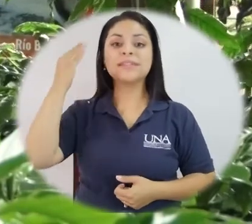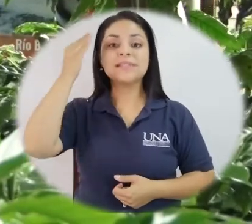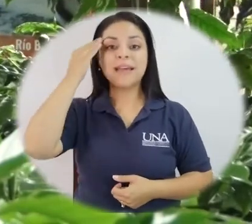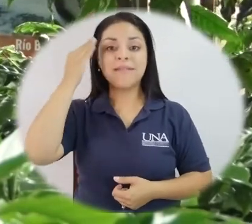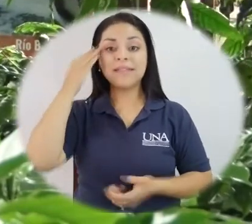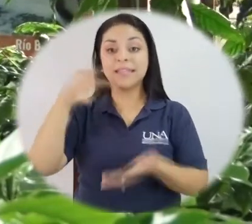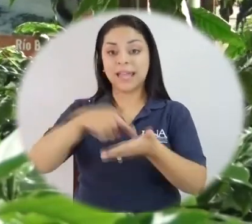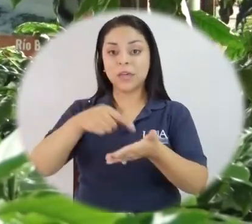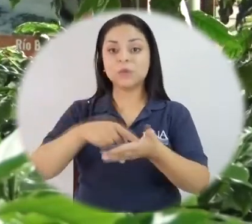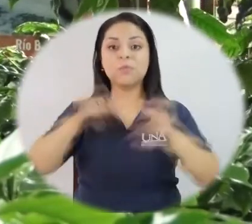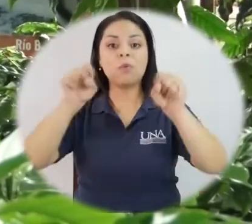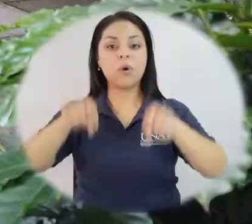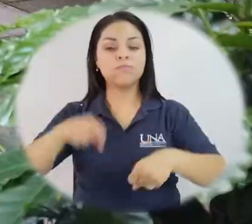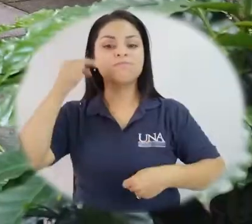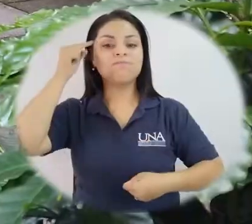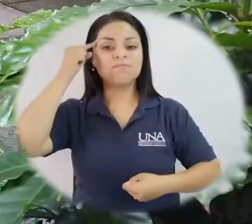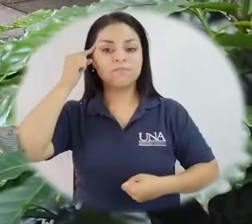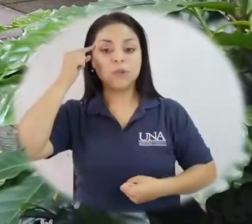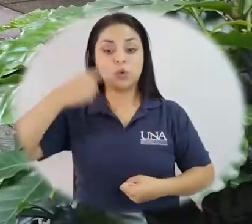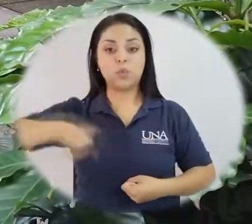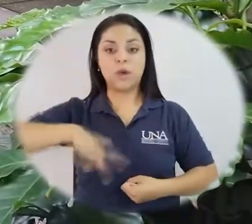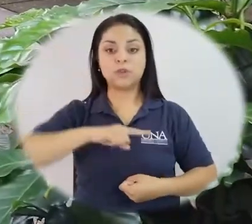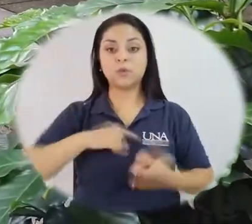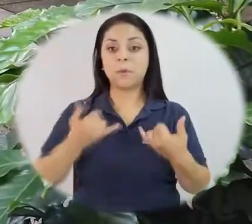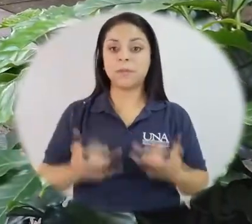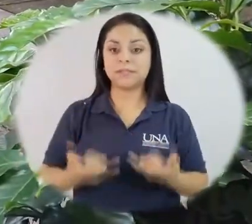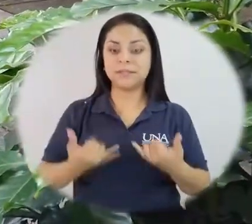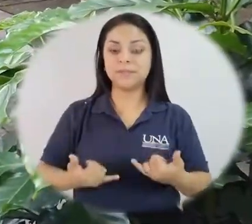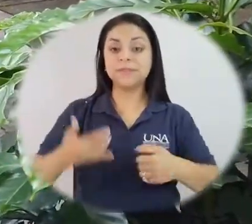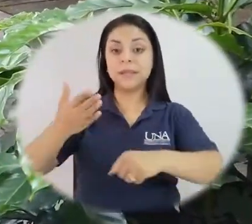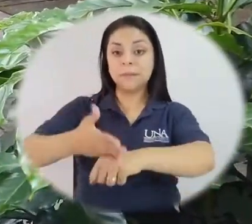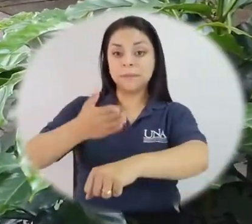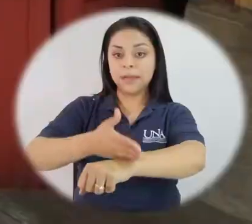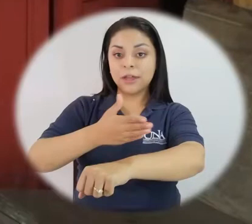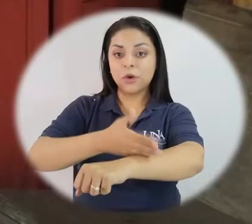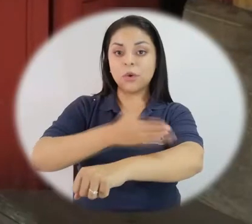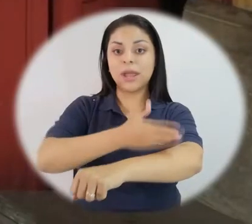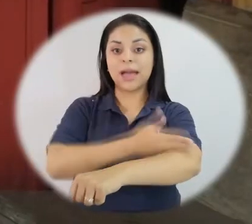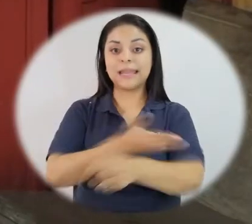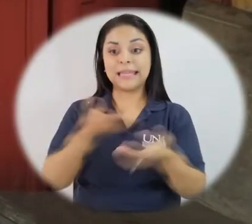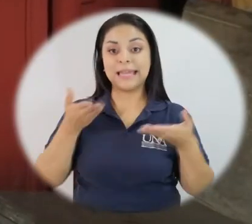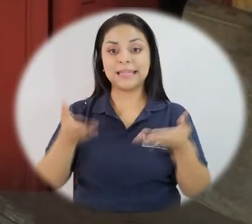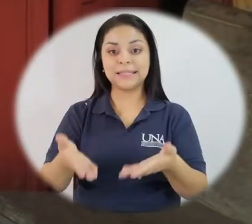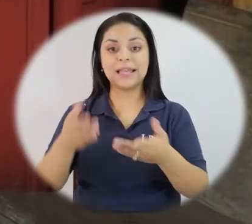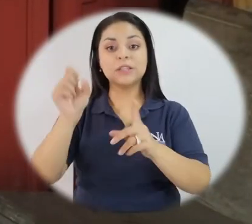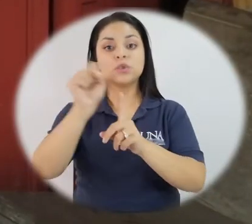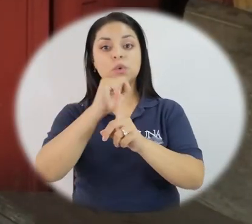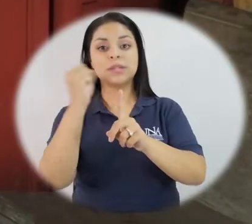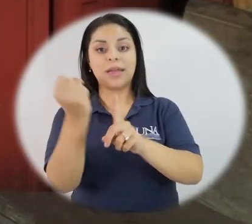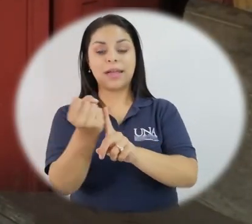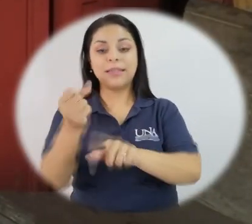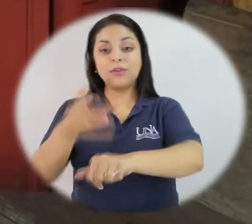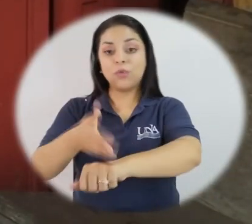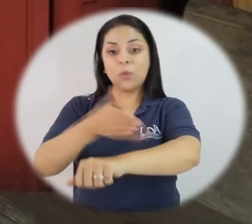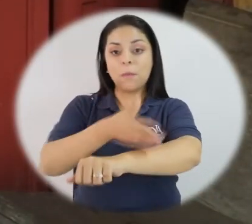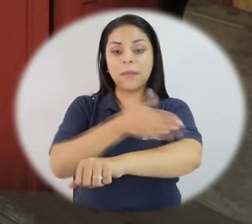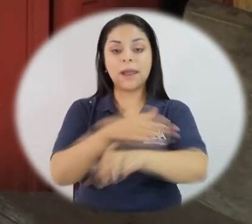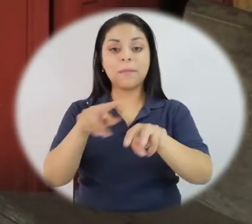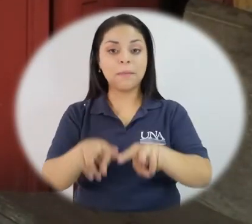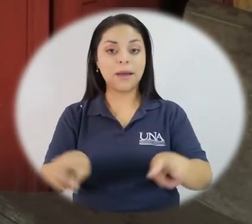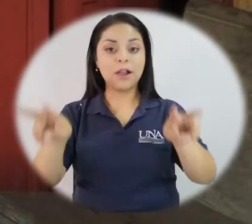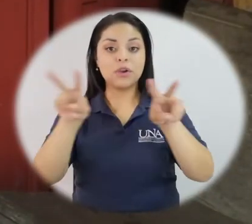permitir reflexionar sobre nuestro presente, mejorar precisamente esta sociedad y recuperar esos valores que nos